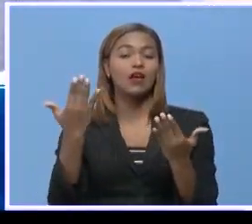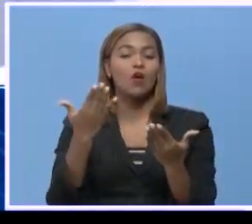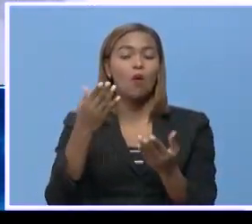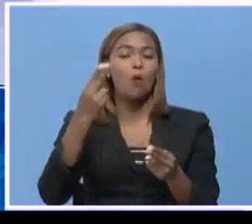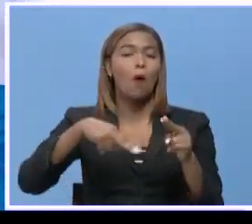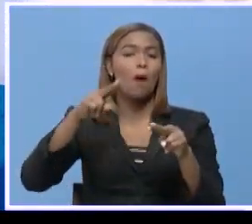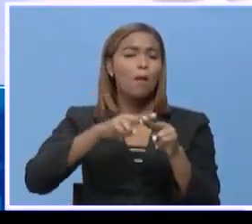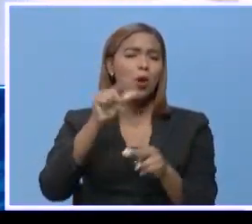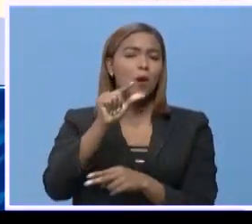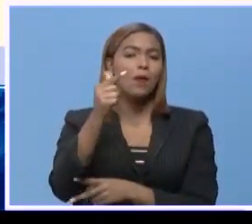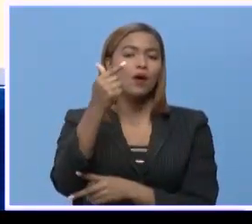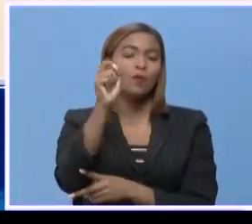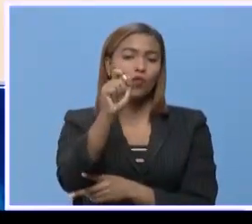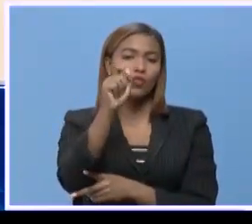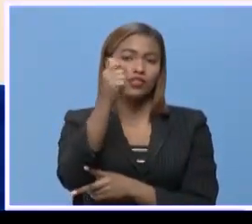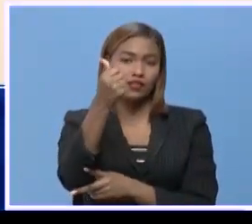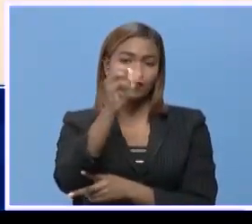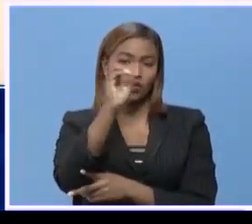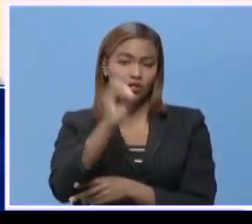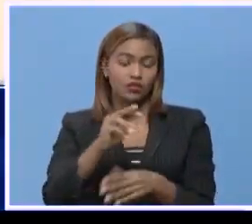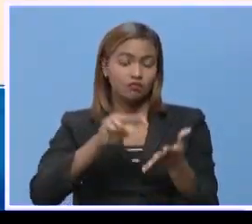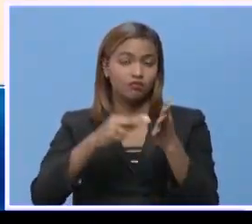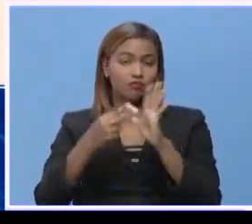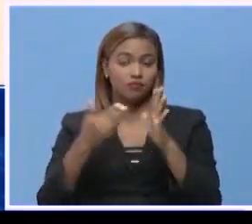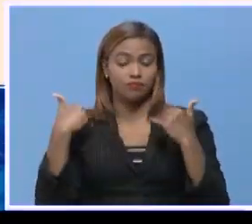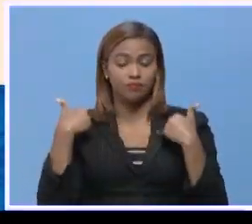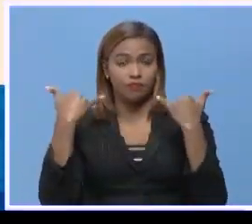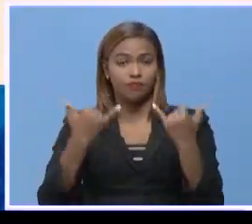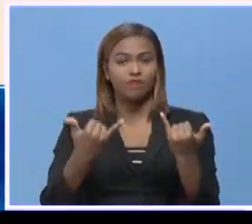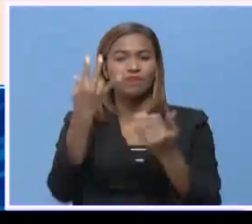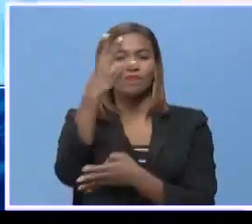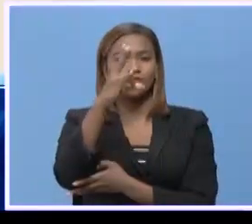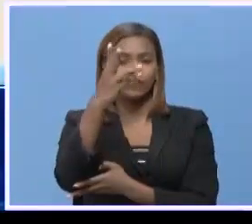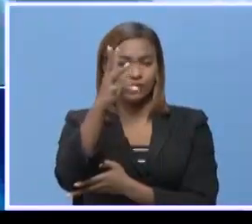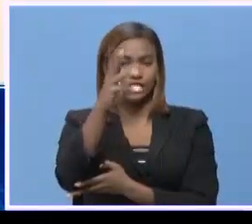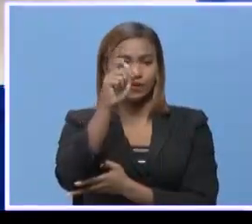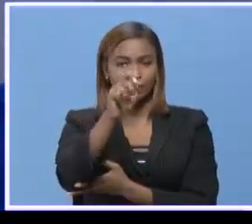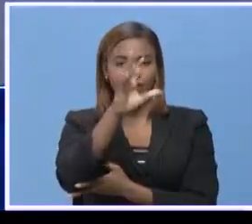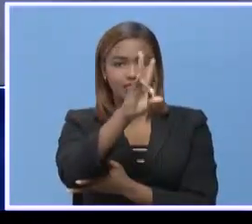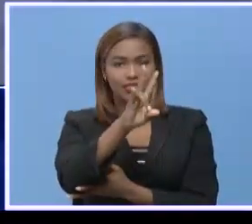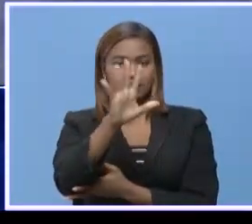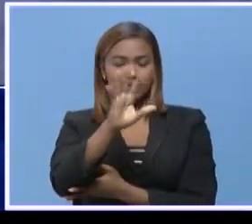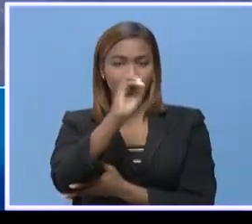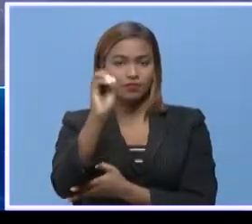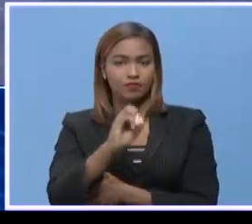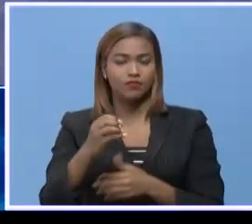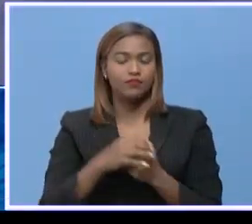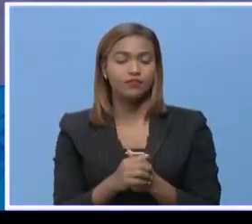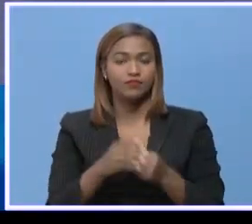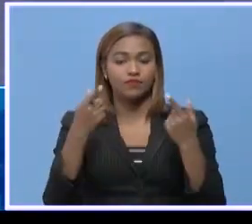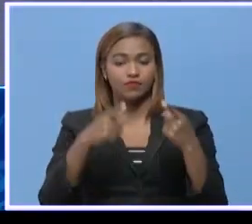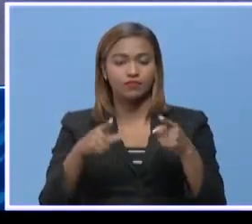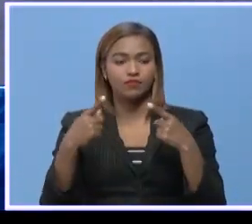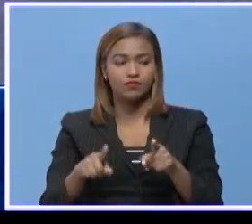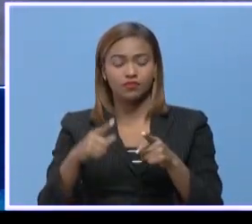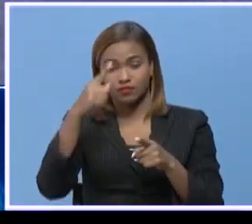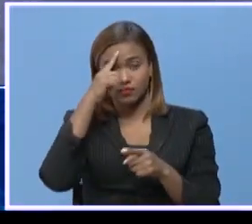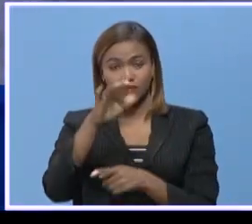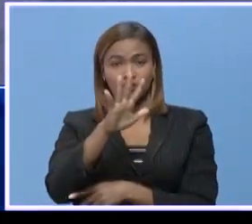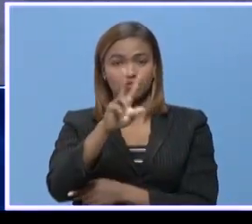de 0.10%, por lo tanto se posicionó en 16.65%. Los casos activos son